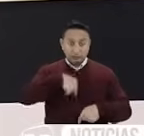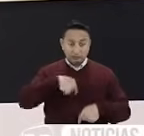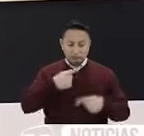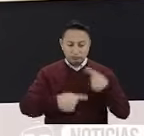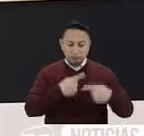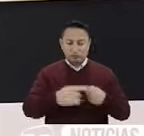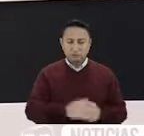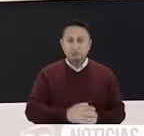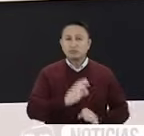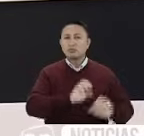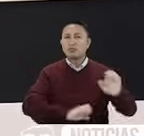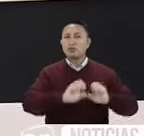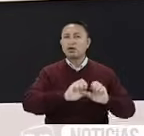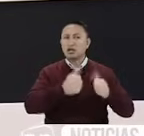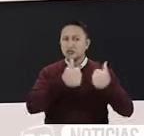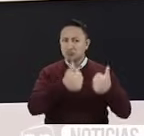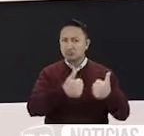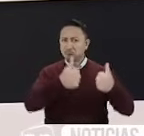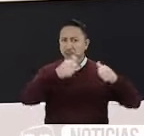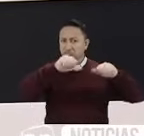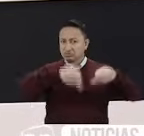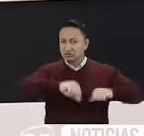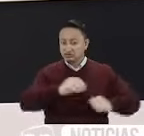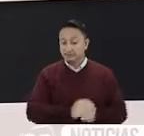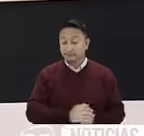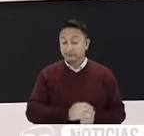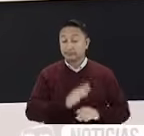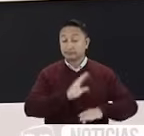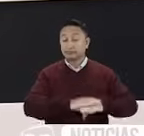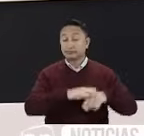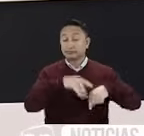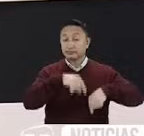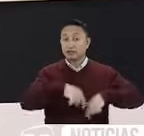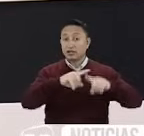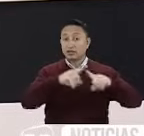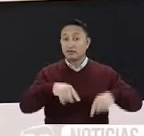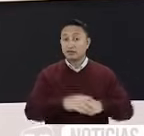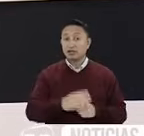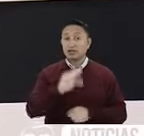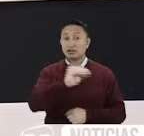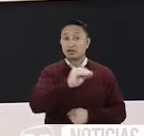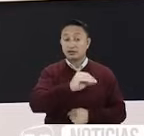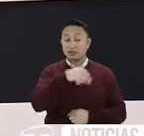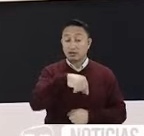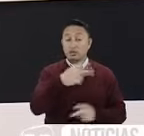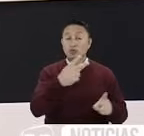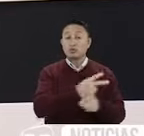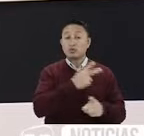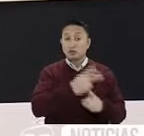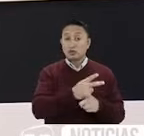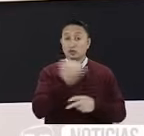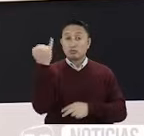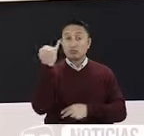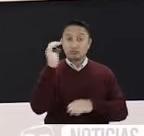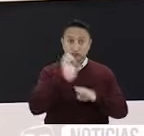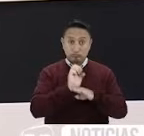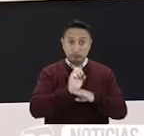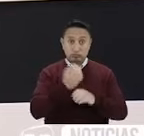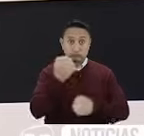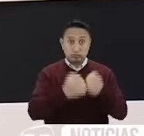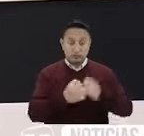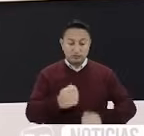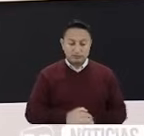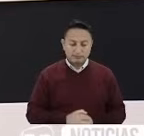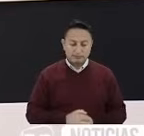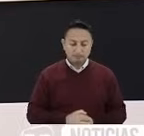su eficiencia. Esto debido a la existencia de varias alertas sobre eventuales perjuicios a la industria local. ¿Cuáles son dichas